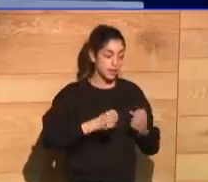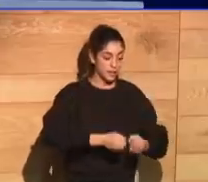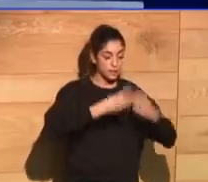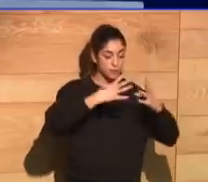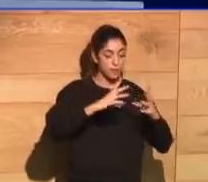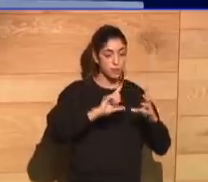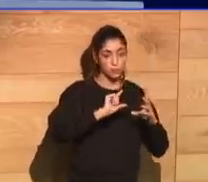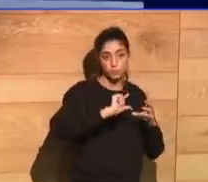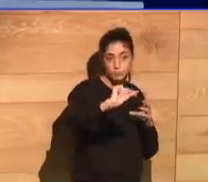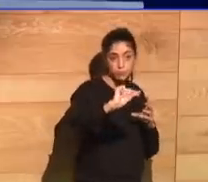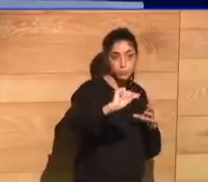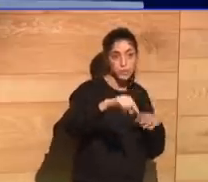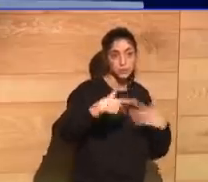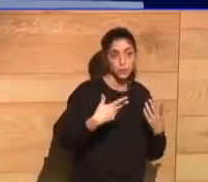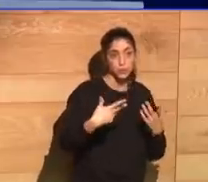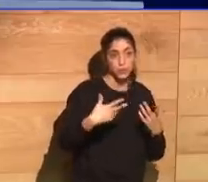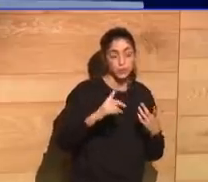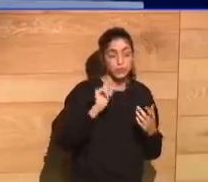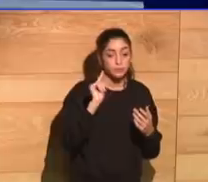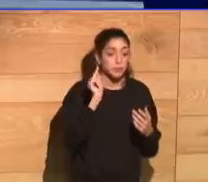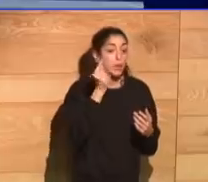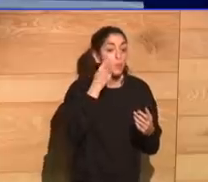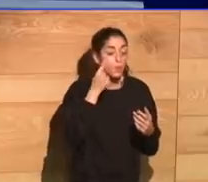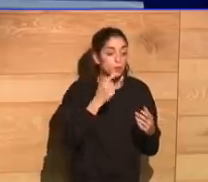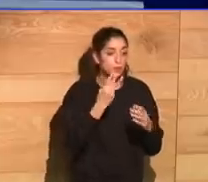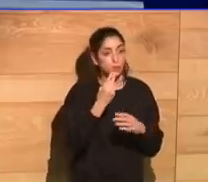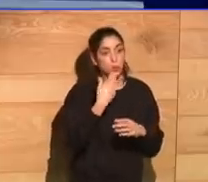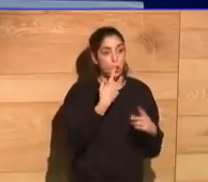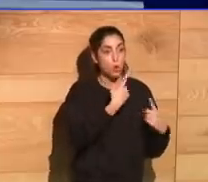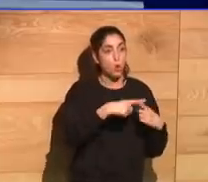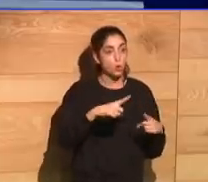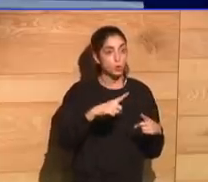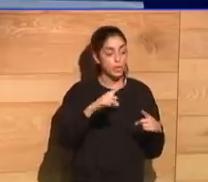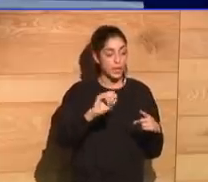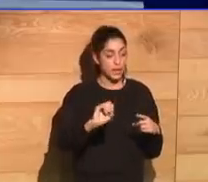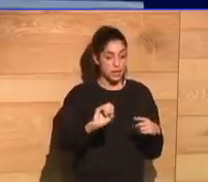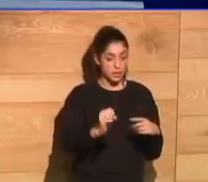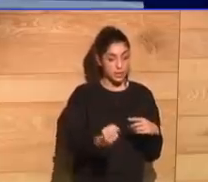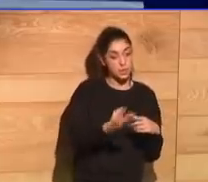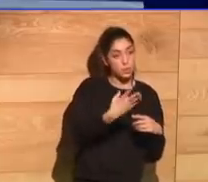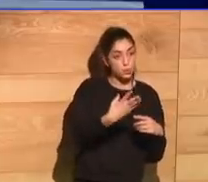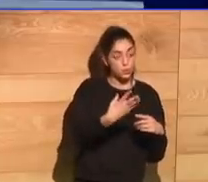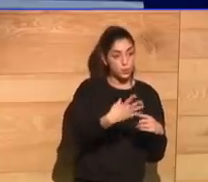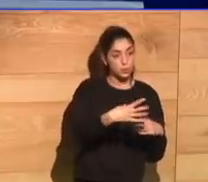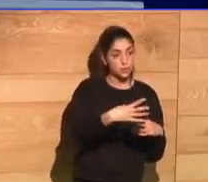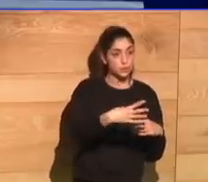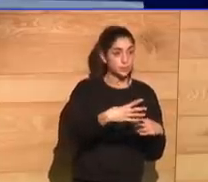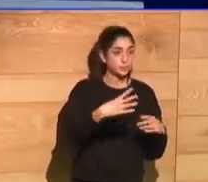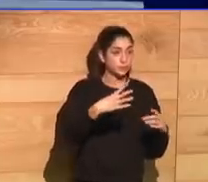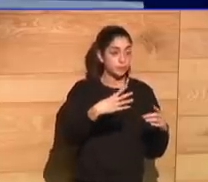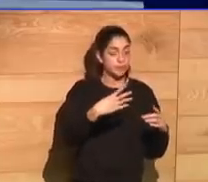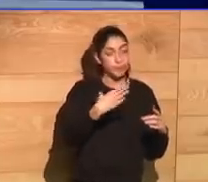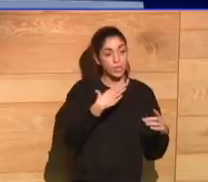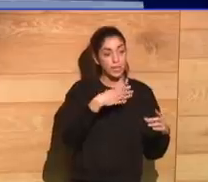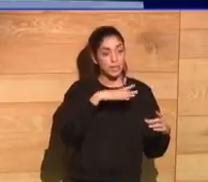le desvela ese objeto que interfiere la luz para que las sensaciones que la física lumínica